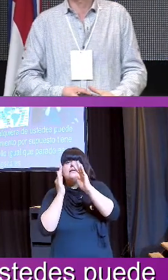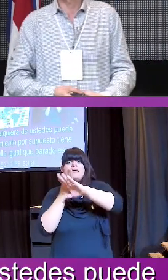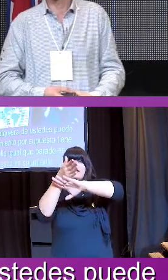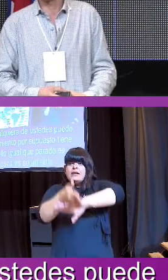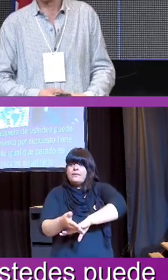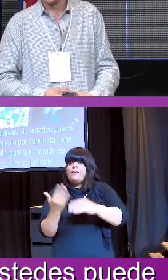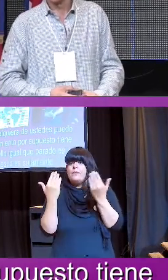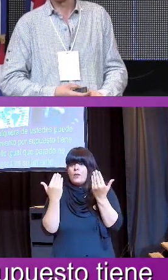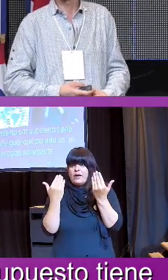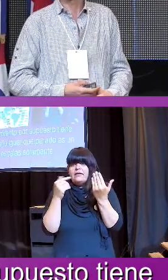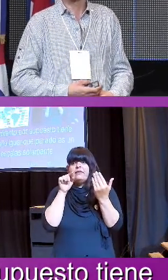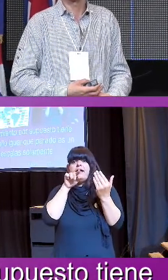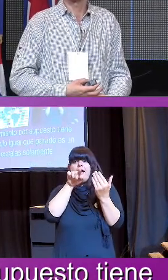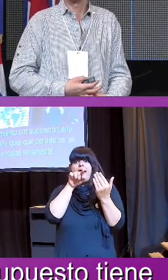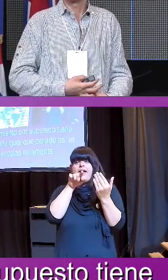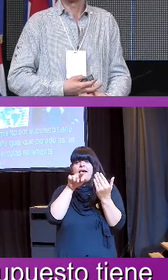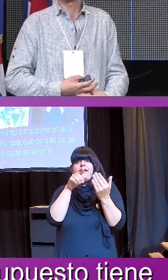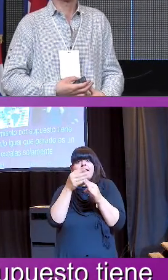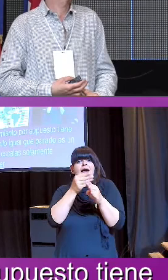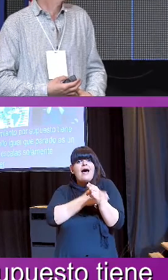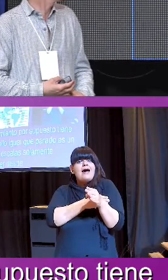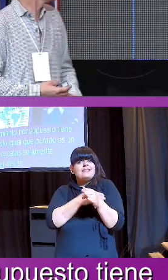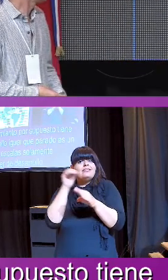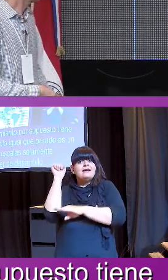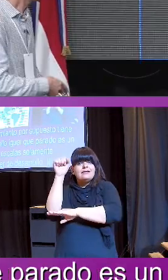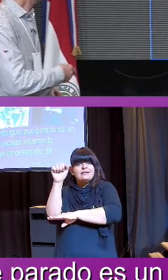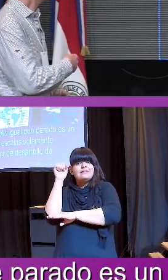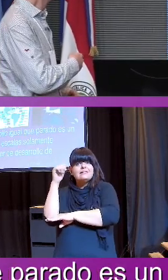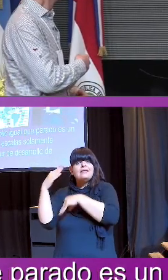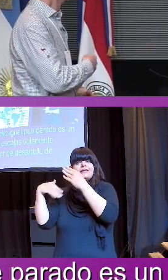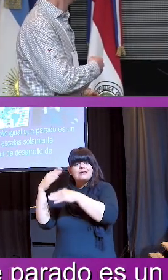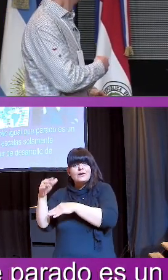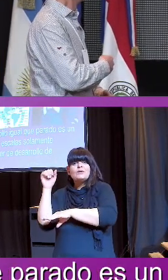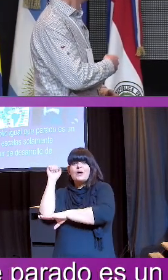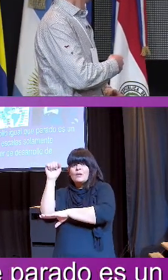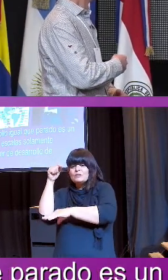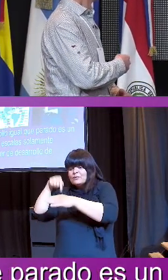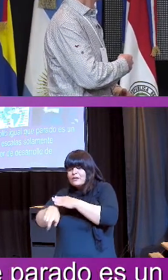solamente sabiendo la escala. Tiene que conocer de desarrollo y de autismo.